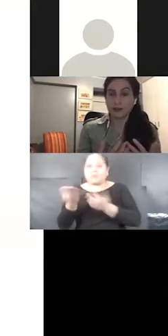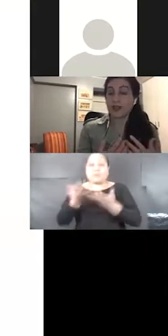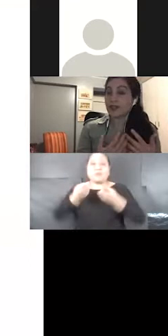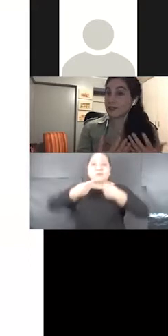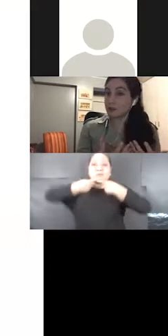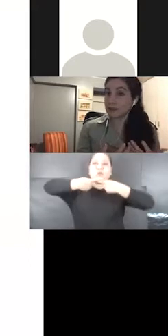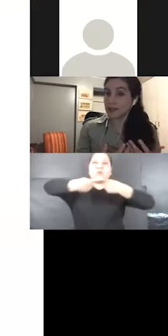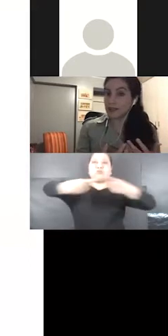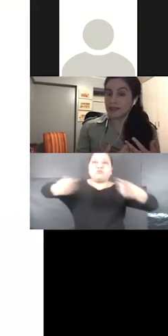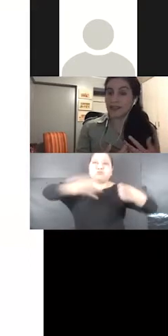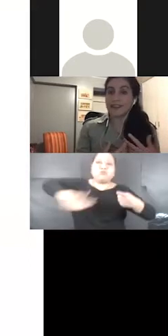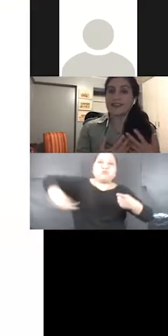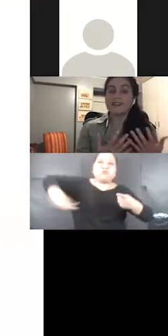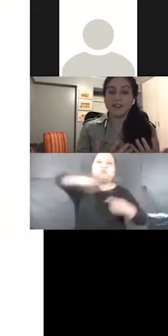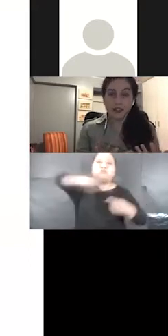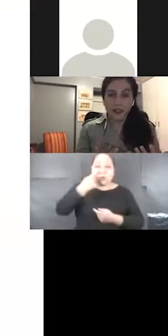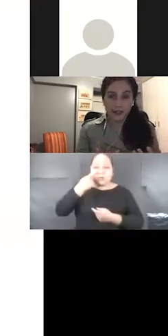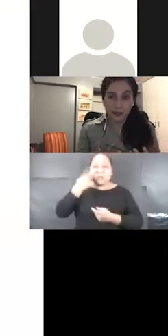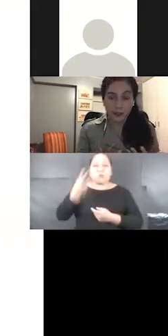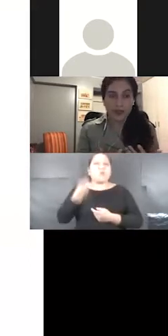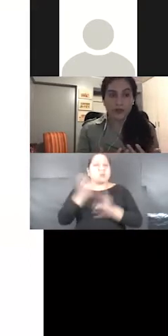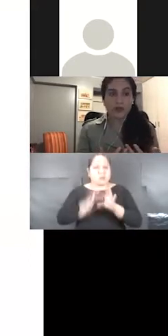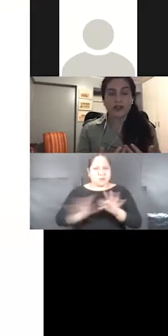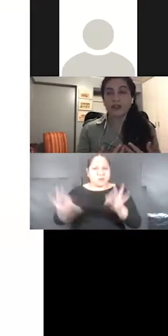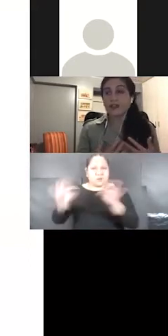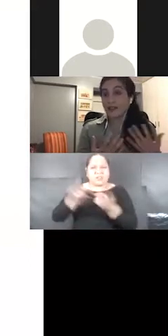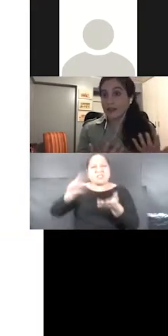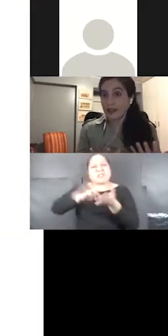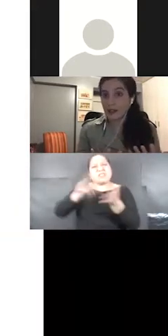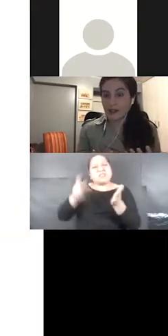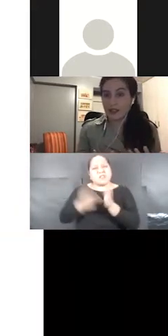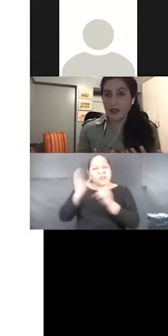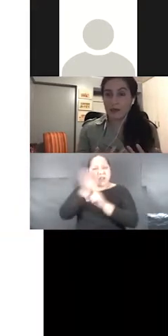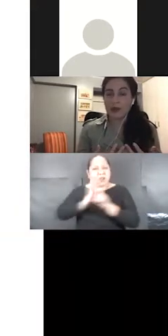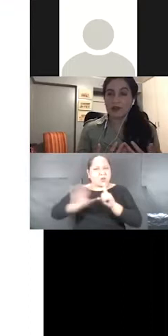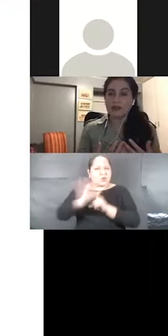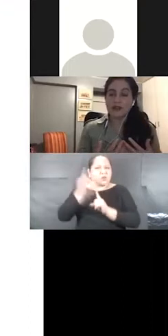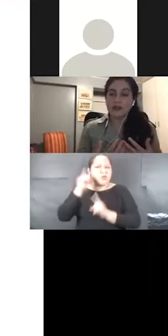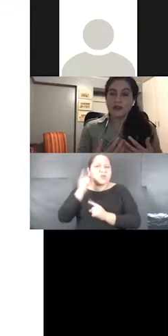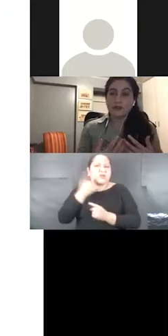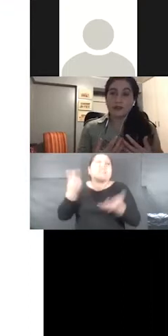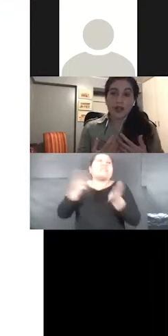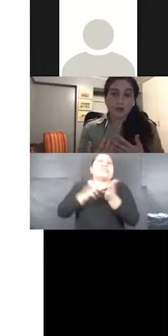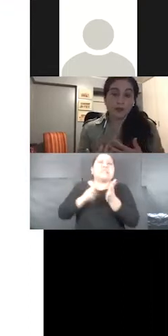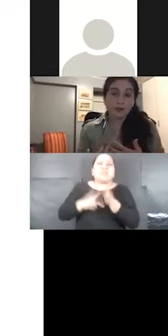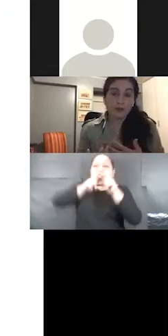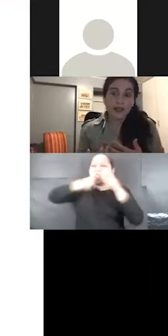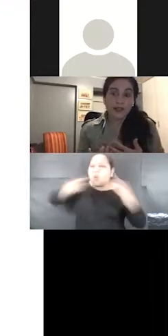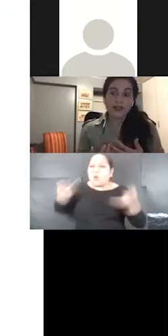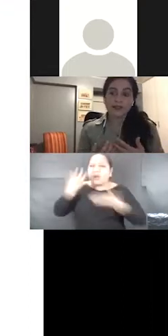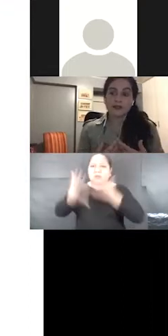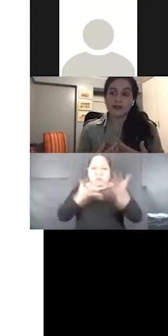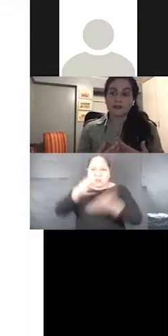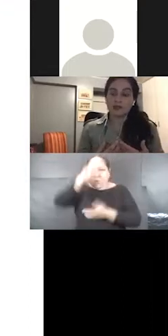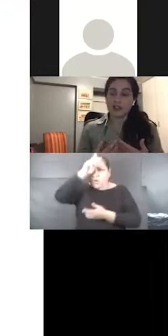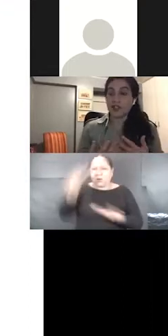¿no? ¿Por qué es importante? ¿Qué significa la cultura sorda? ¿Qué es la lengua de señas peruanas? Es una pregunta